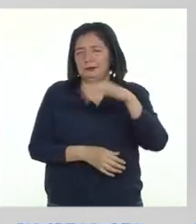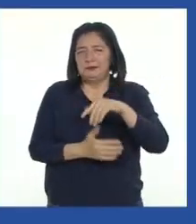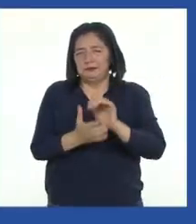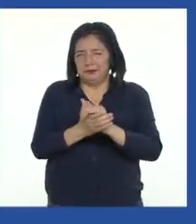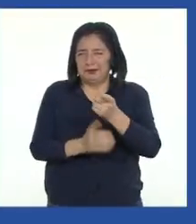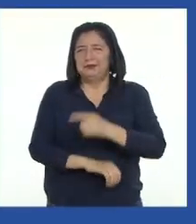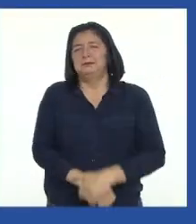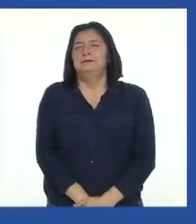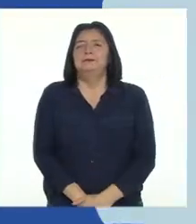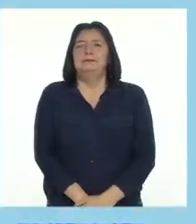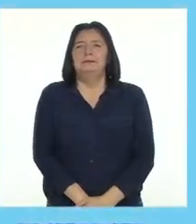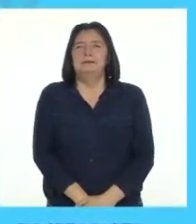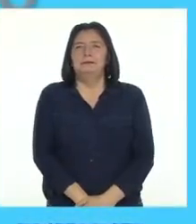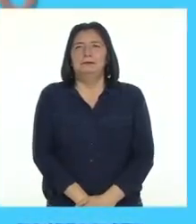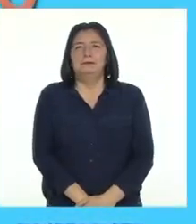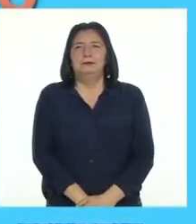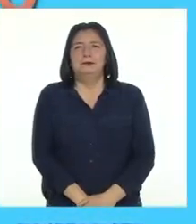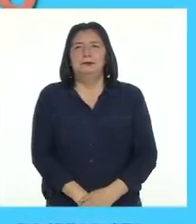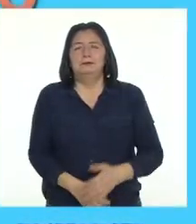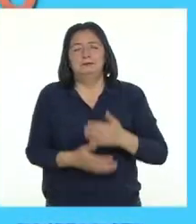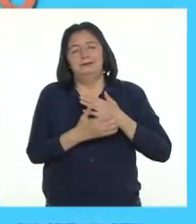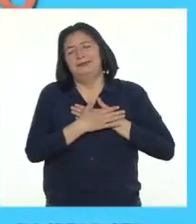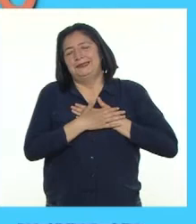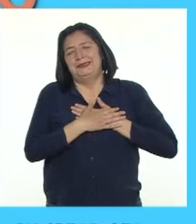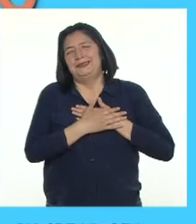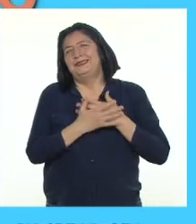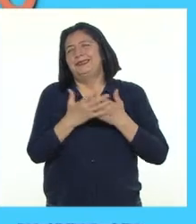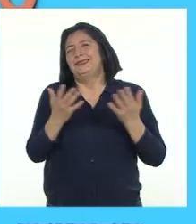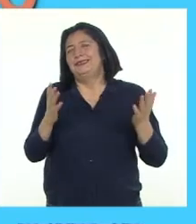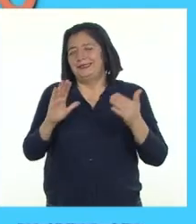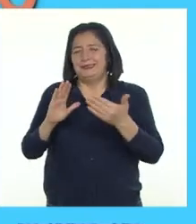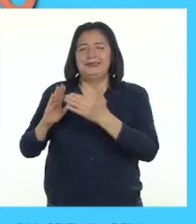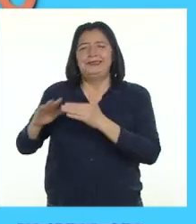ella! Mi querido barrio.